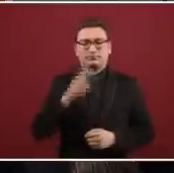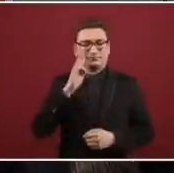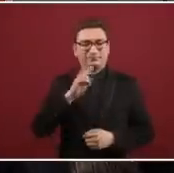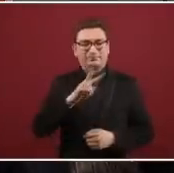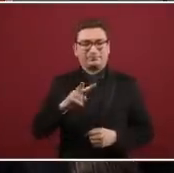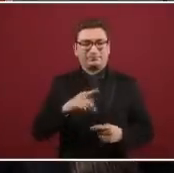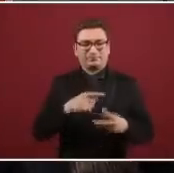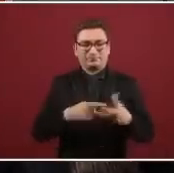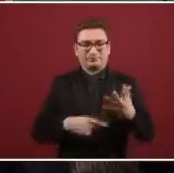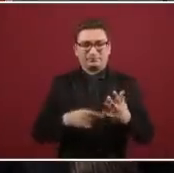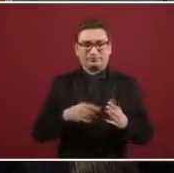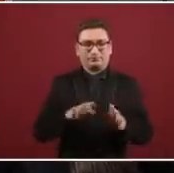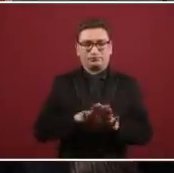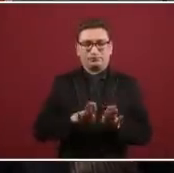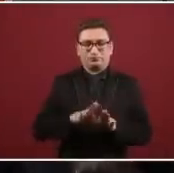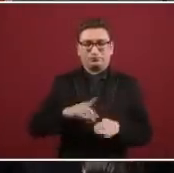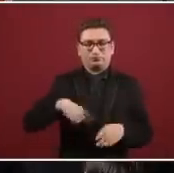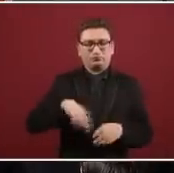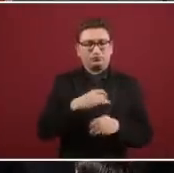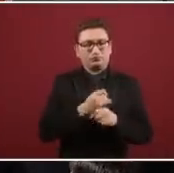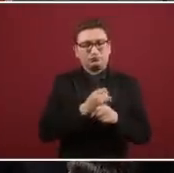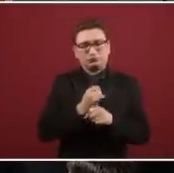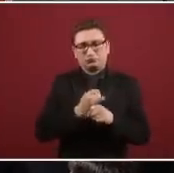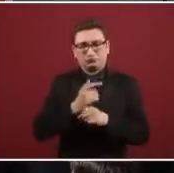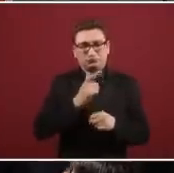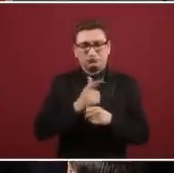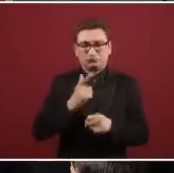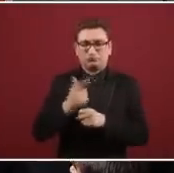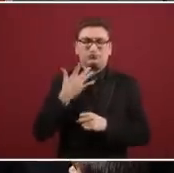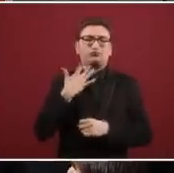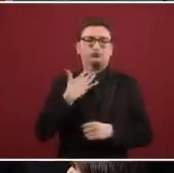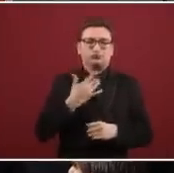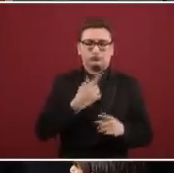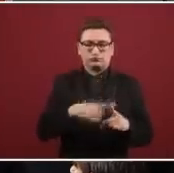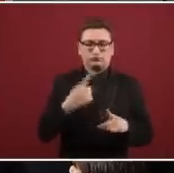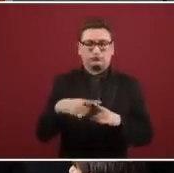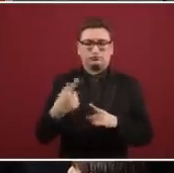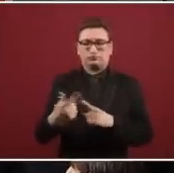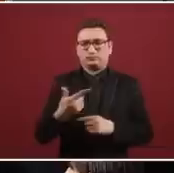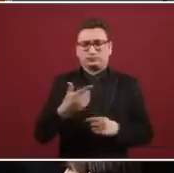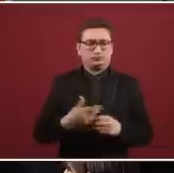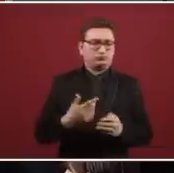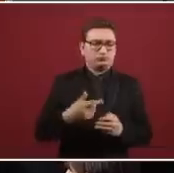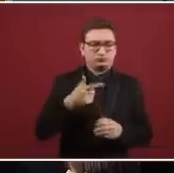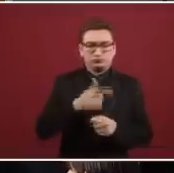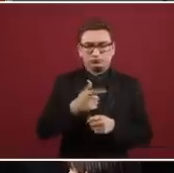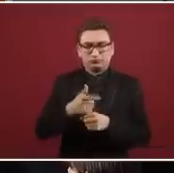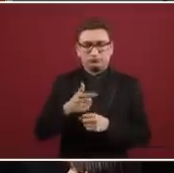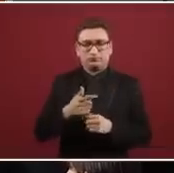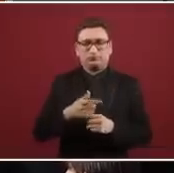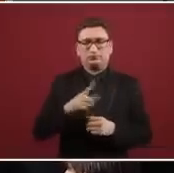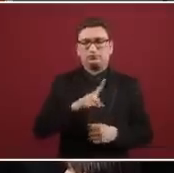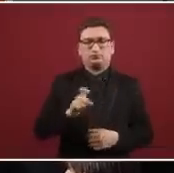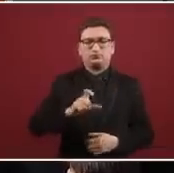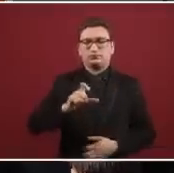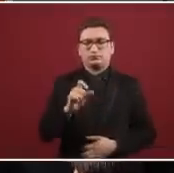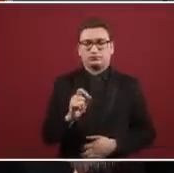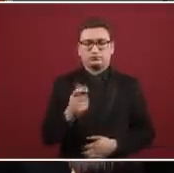de verificación en el tema de combustibles, realizamos el sorteo, verificamos